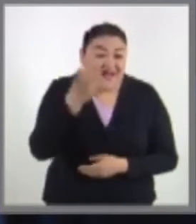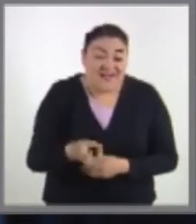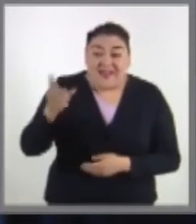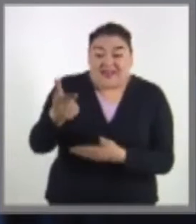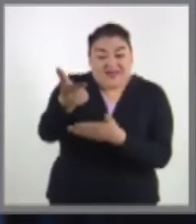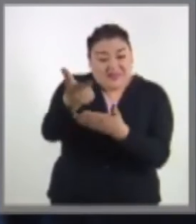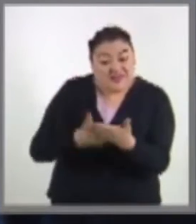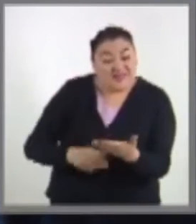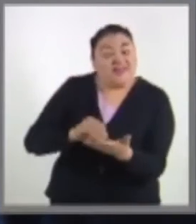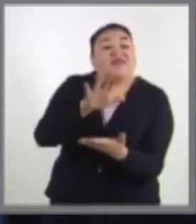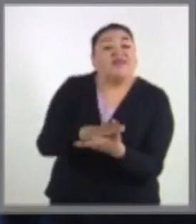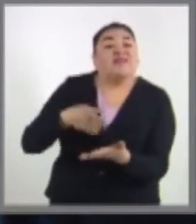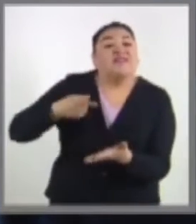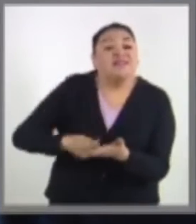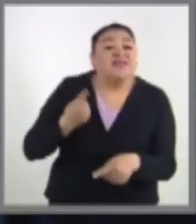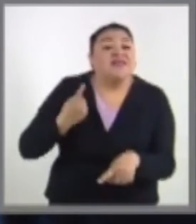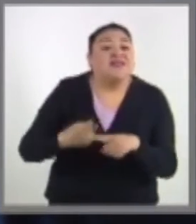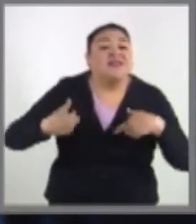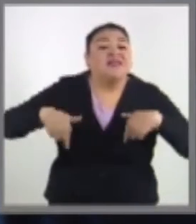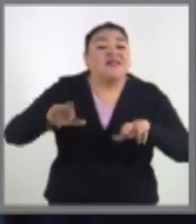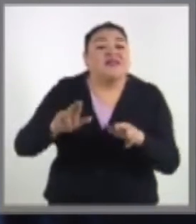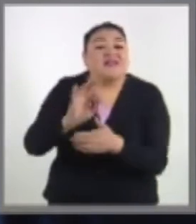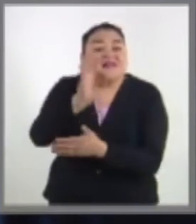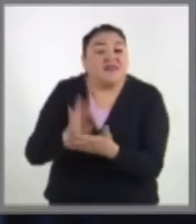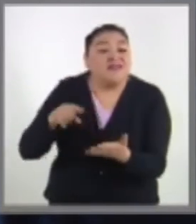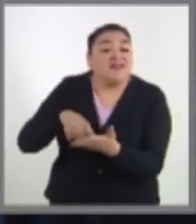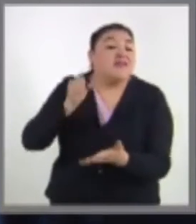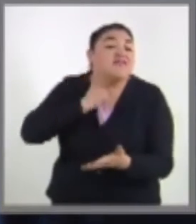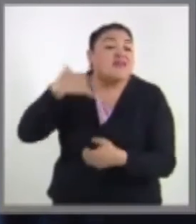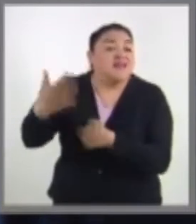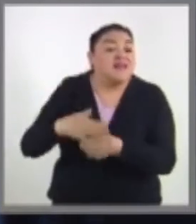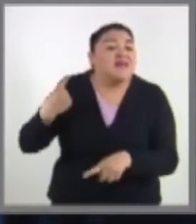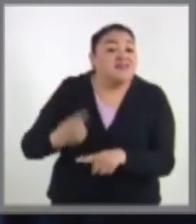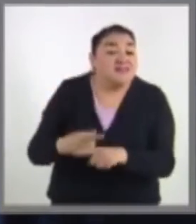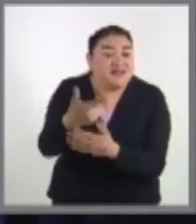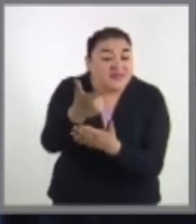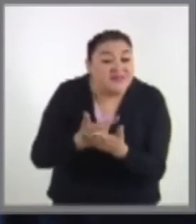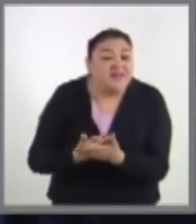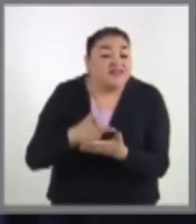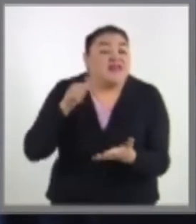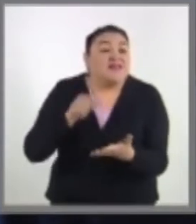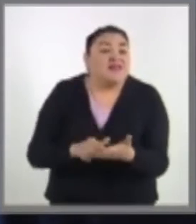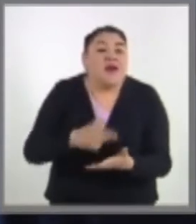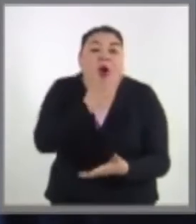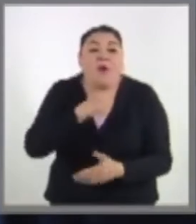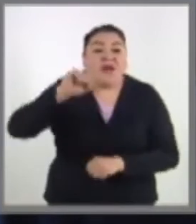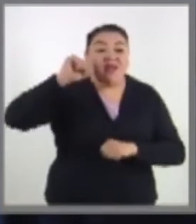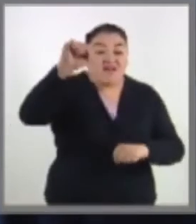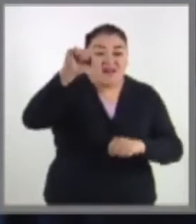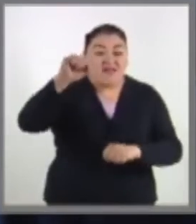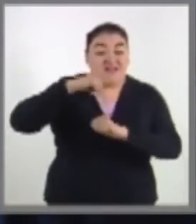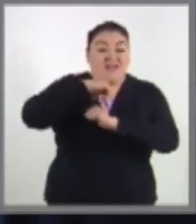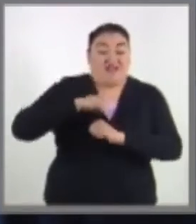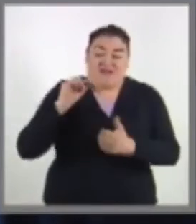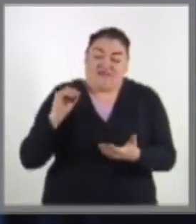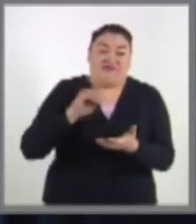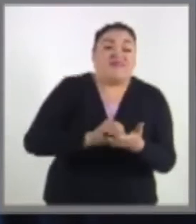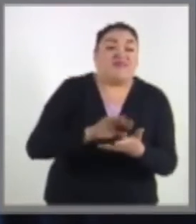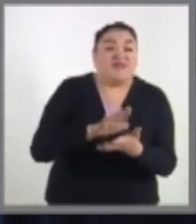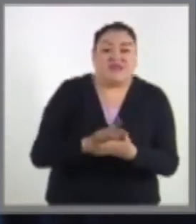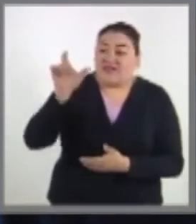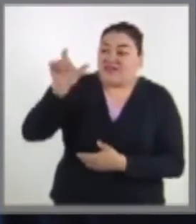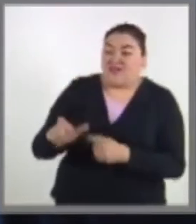lista de representación proporcional en el Senado de la República a un líder sindical que además de no tener